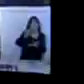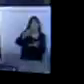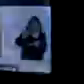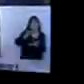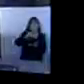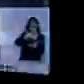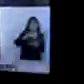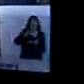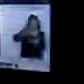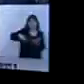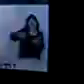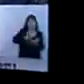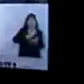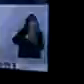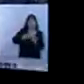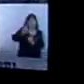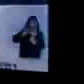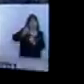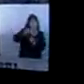nuestro territorio.